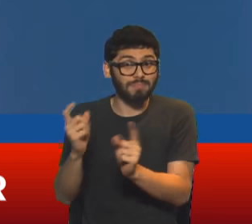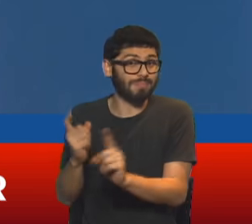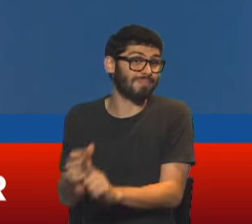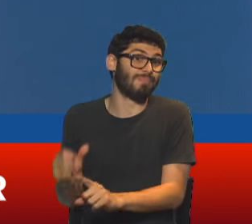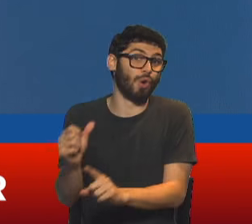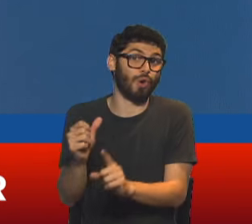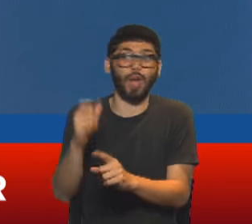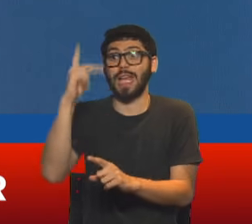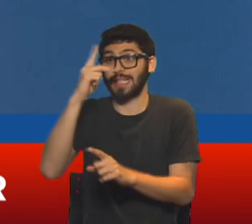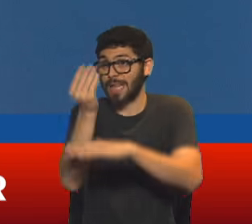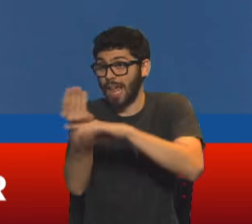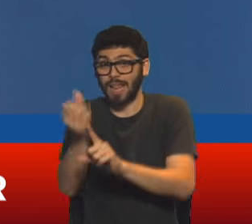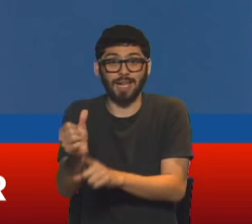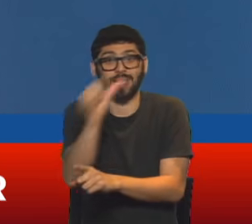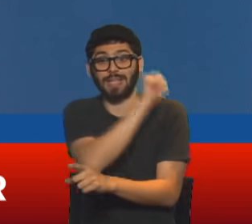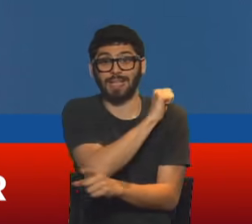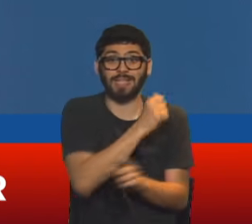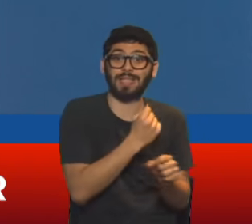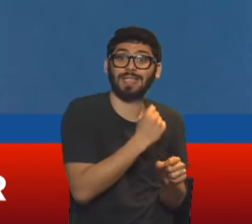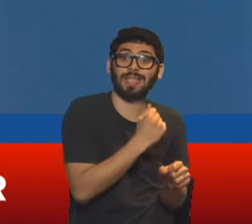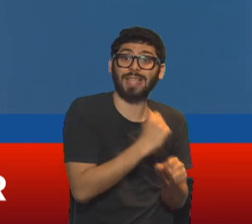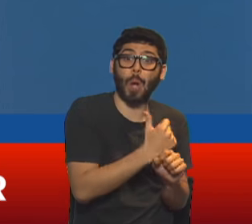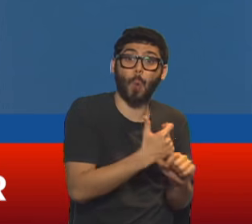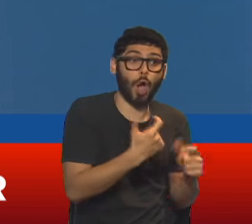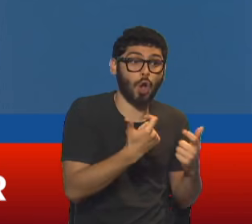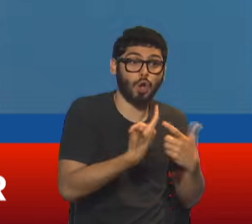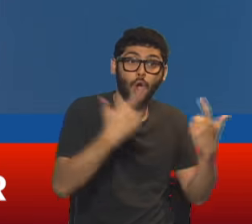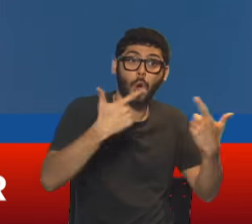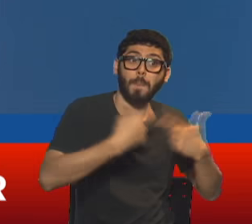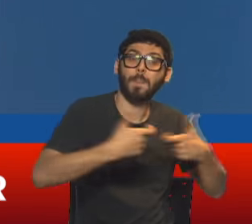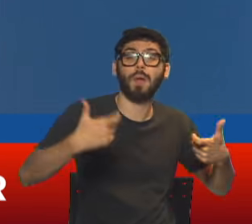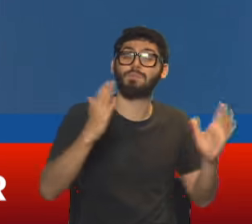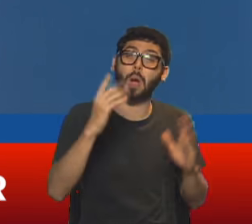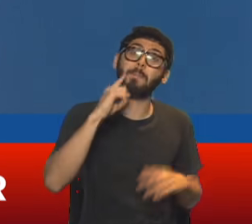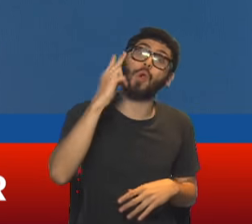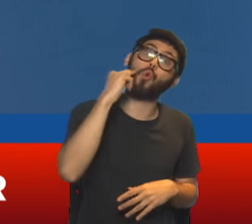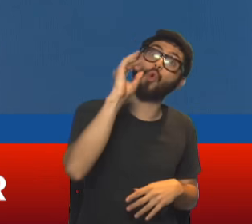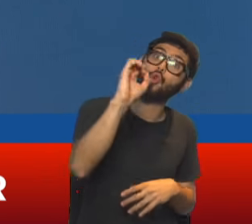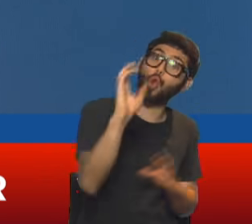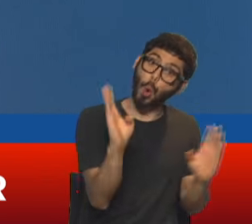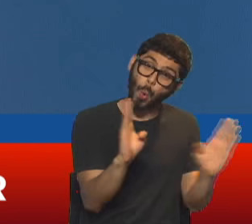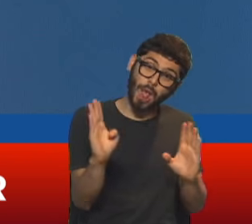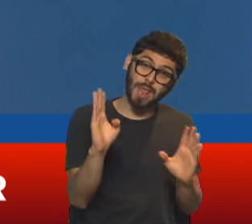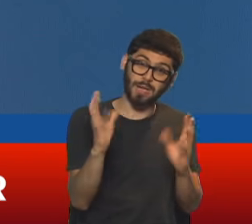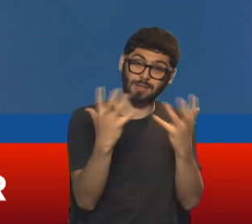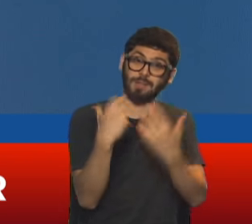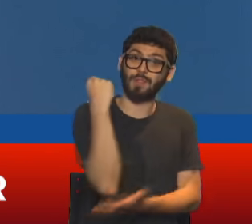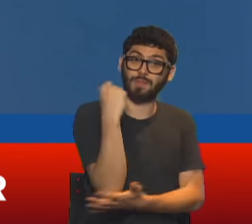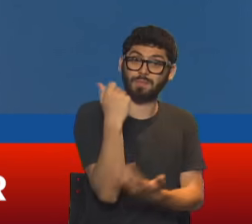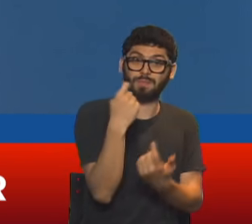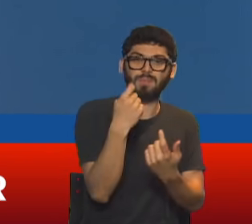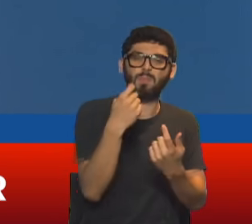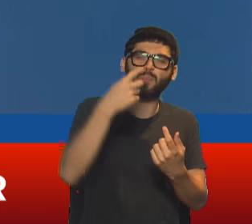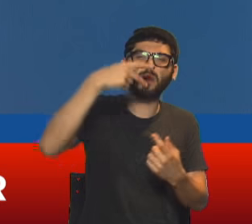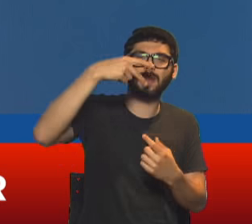había se había producido a partir de los 90 del modelo económico del neoliberalismo de esa